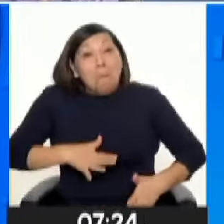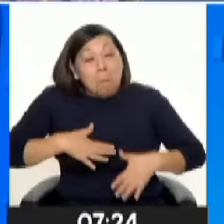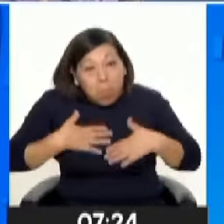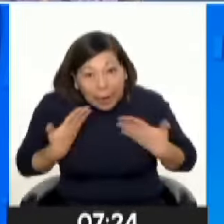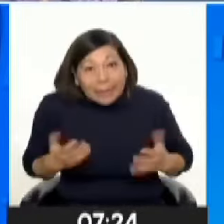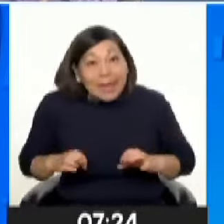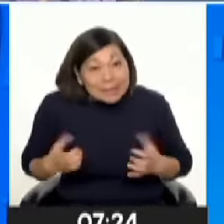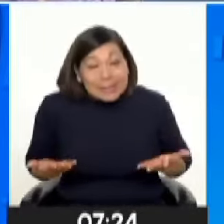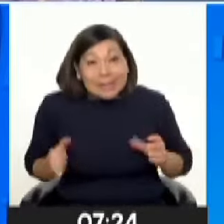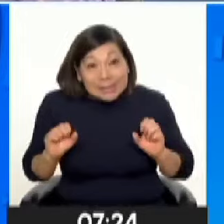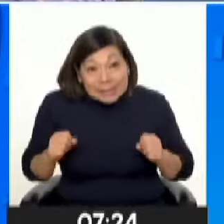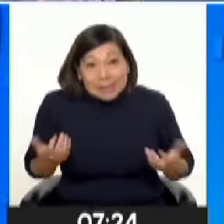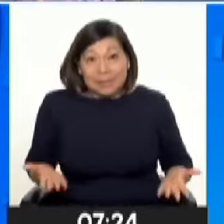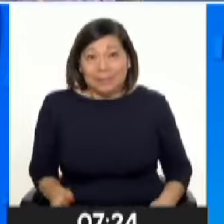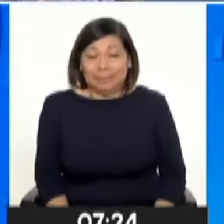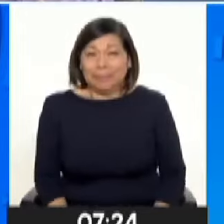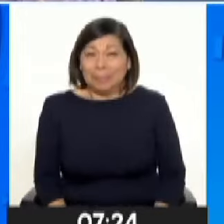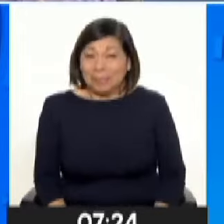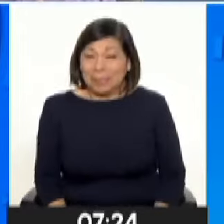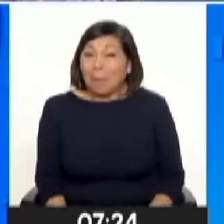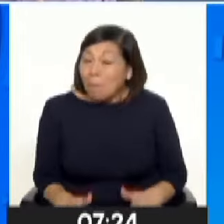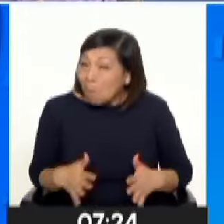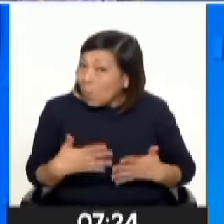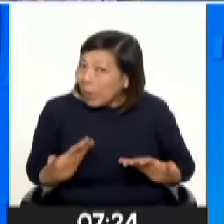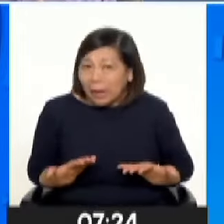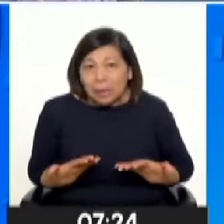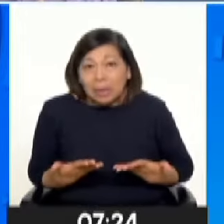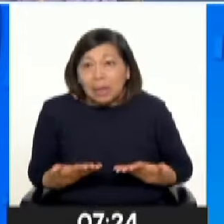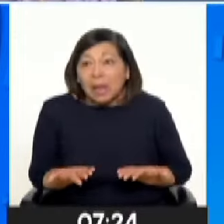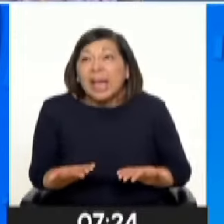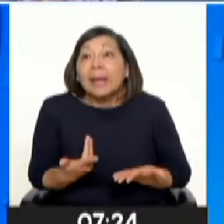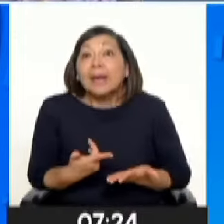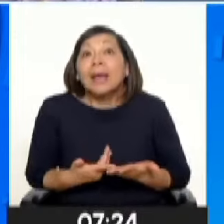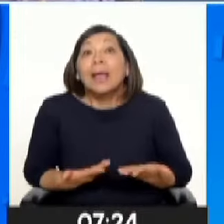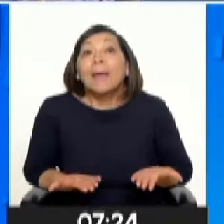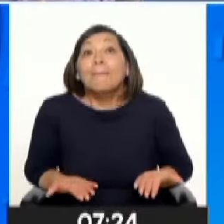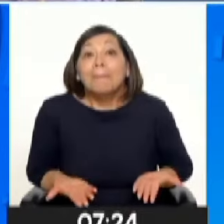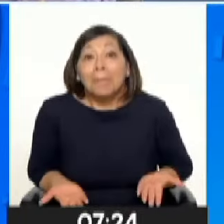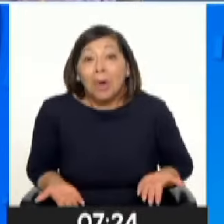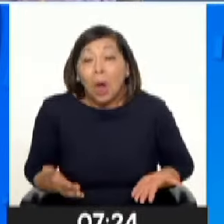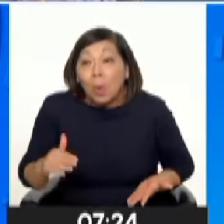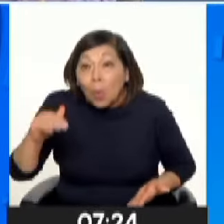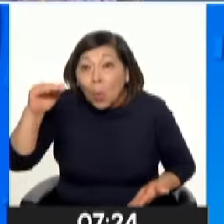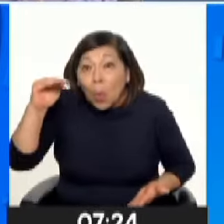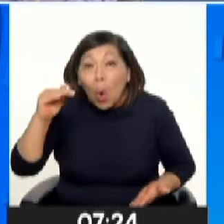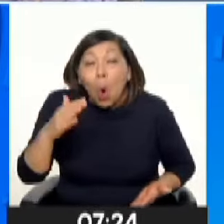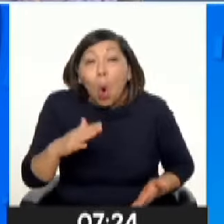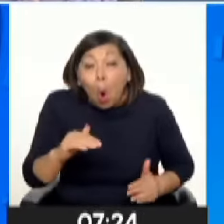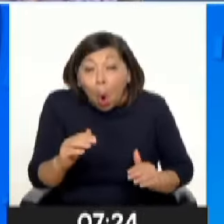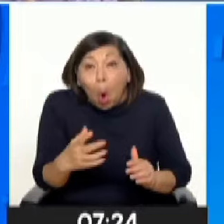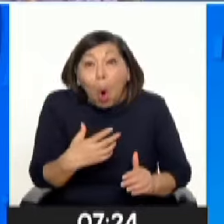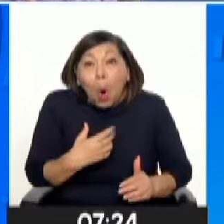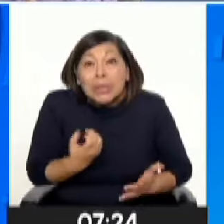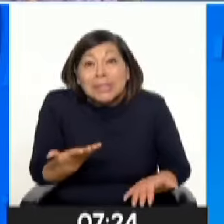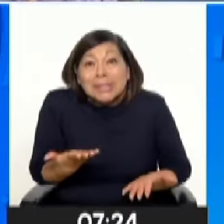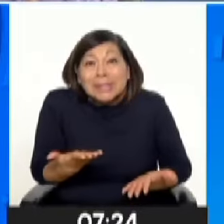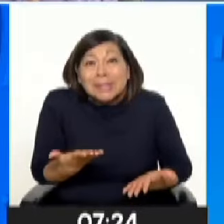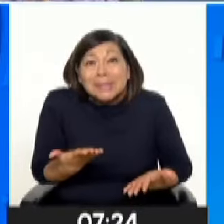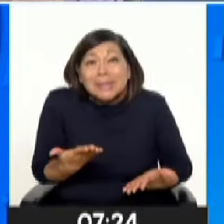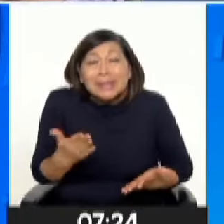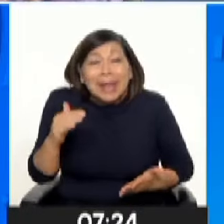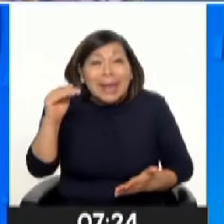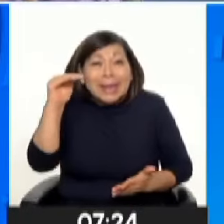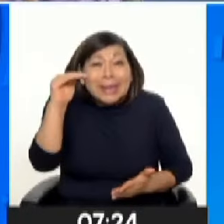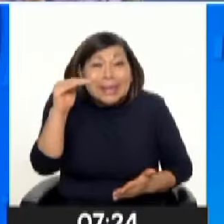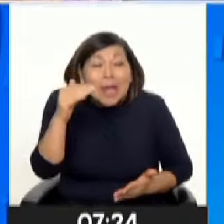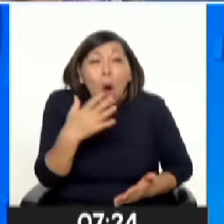de la neonatología, pediatría, tienen que responder. O sea, una niña de 11 años está biológicamente